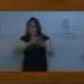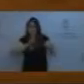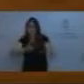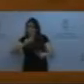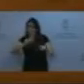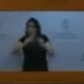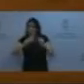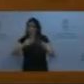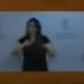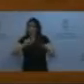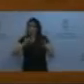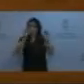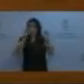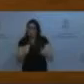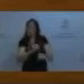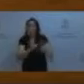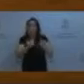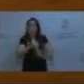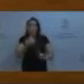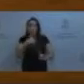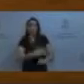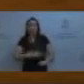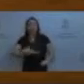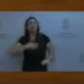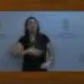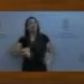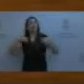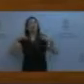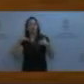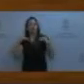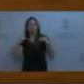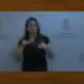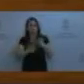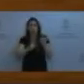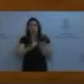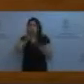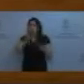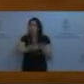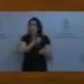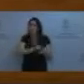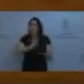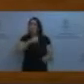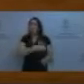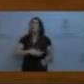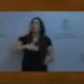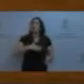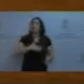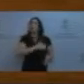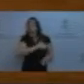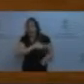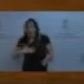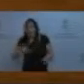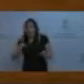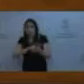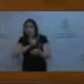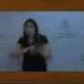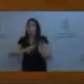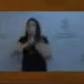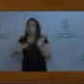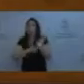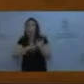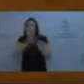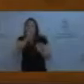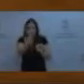de los asturianos. Estamos muy satisfechos de haber eliminado este impuesto. ¿Que queremos eliminar en su totalidad?